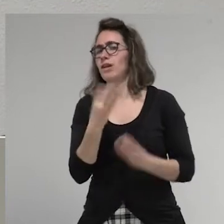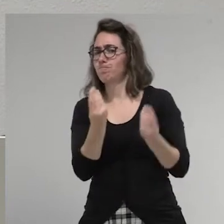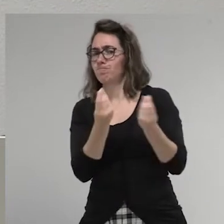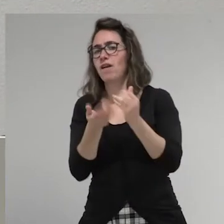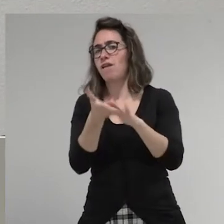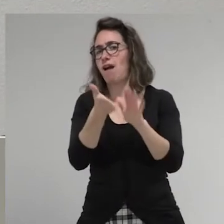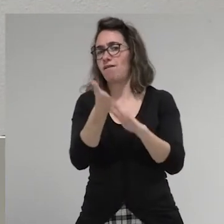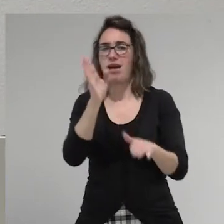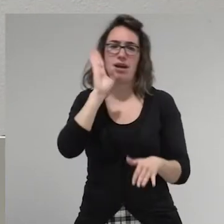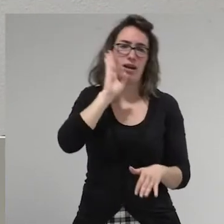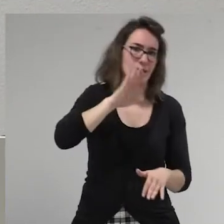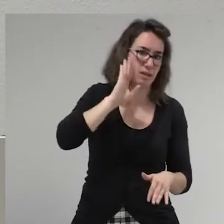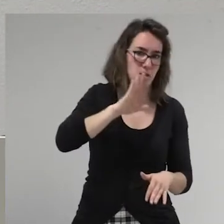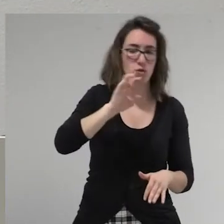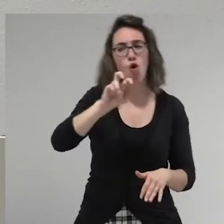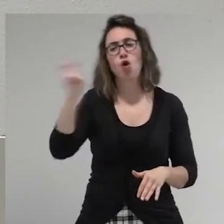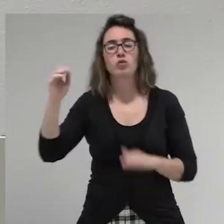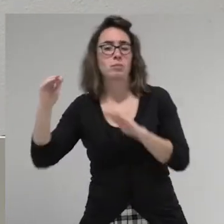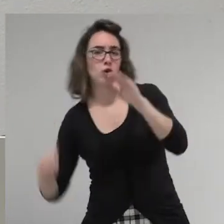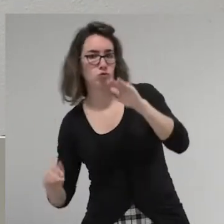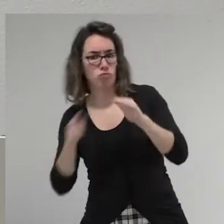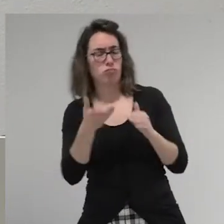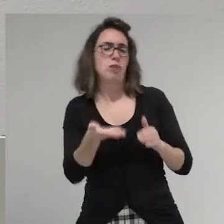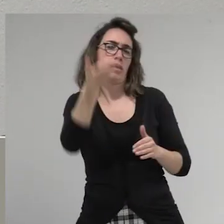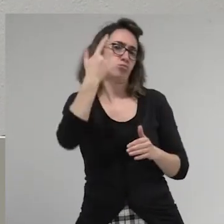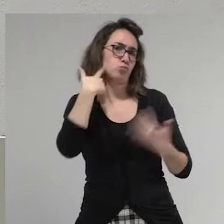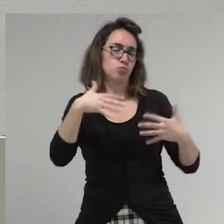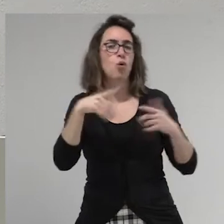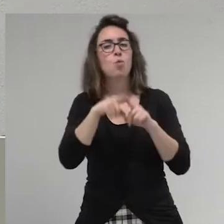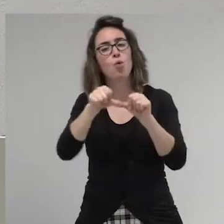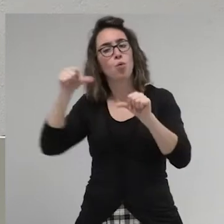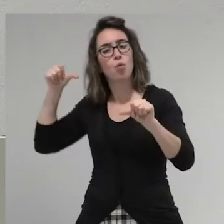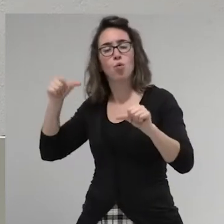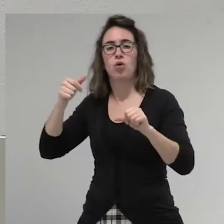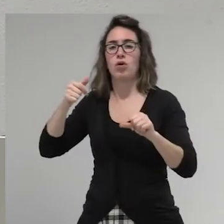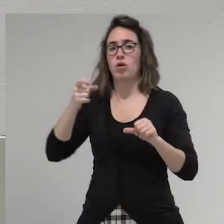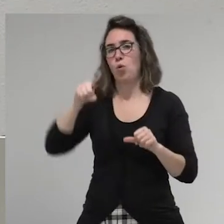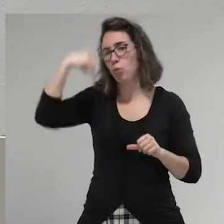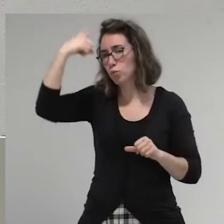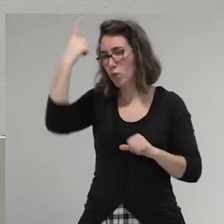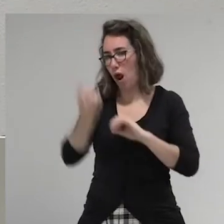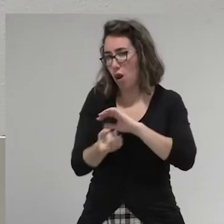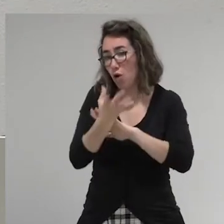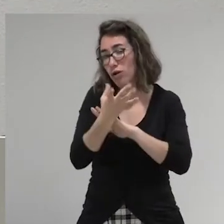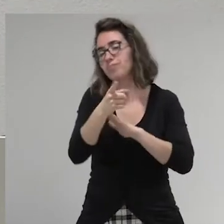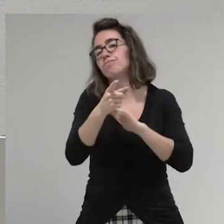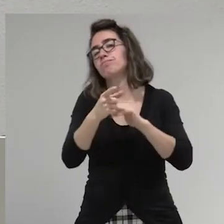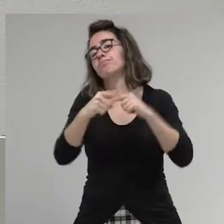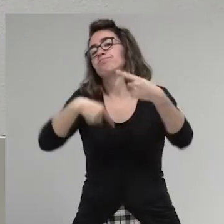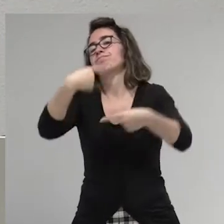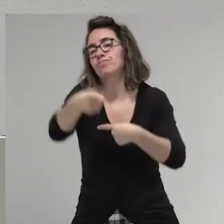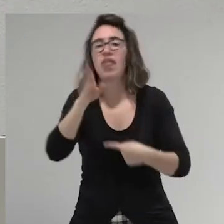Es decir, se suele buscar o se tiende a buscar en los orígenes culturales la explicación de la tendencia al acometimiento del